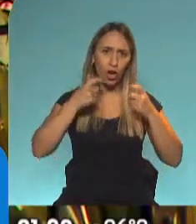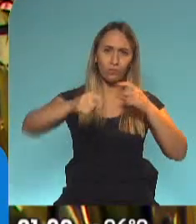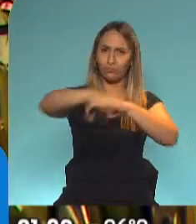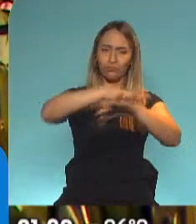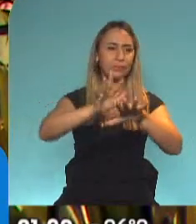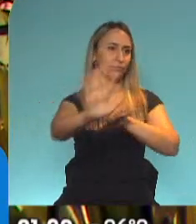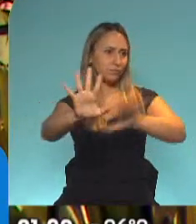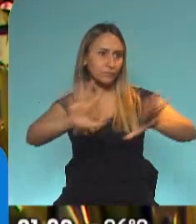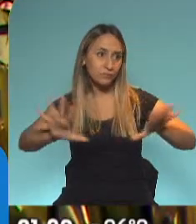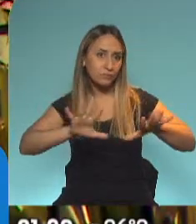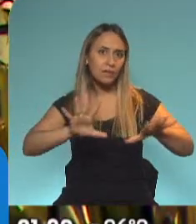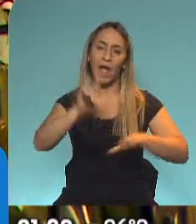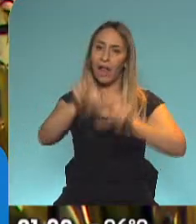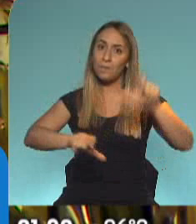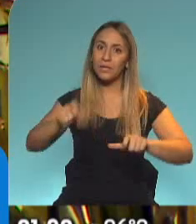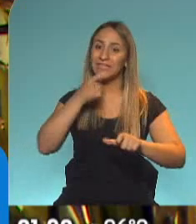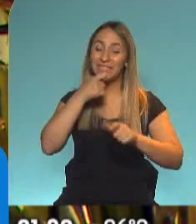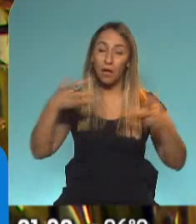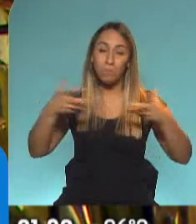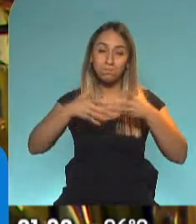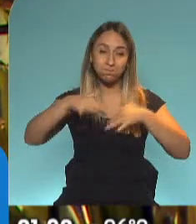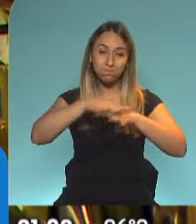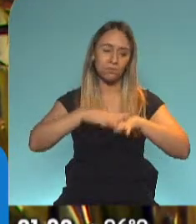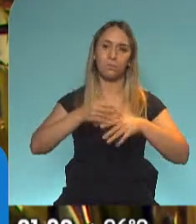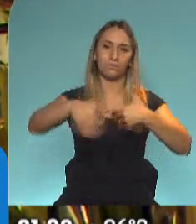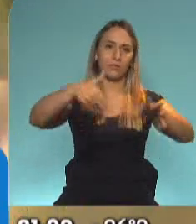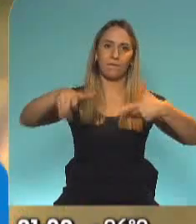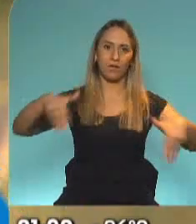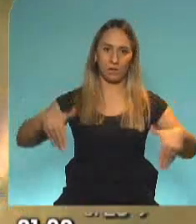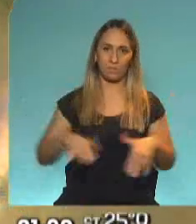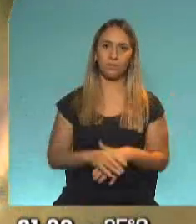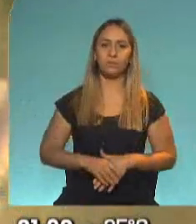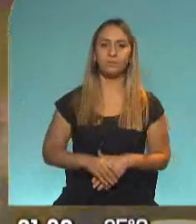a dispersar o instar a las personas que circulen.